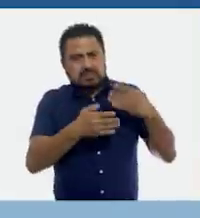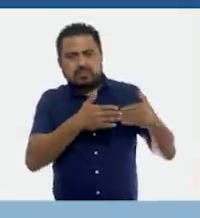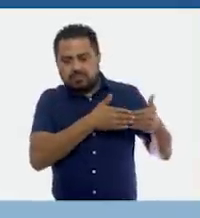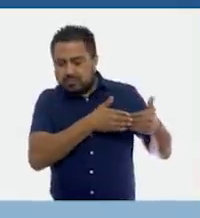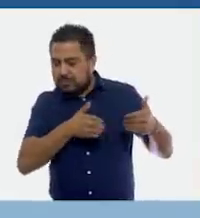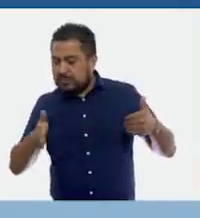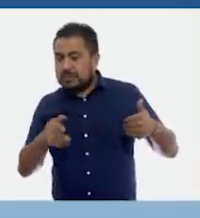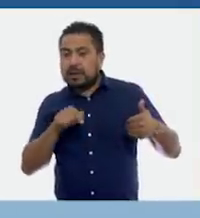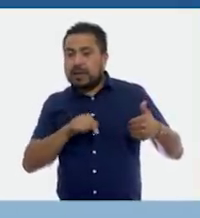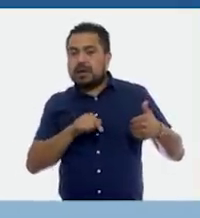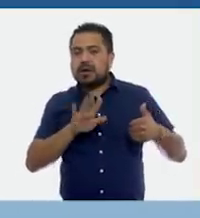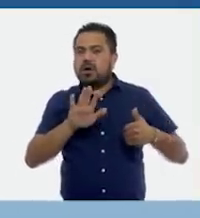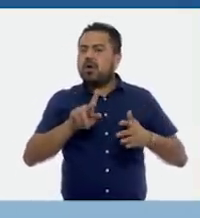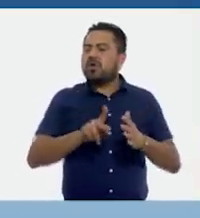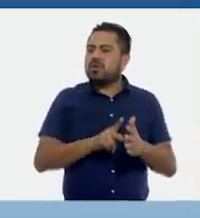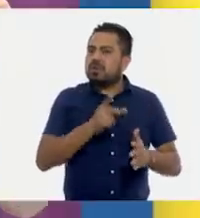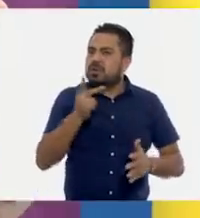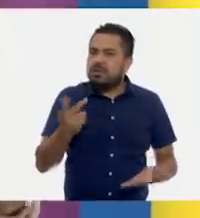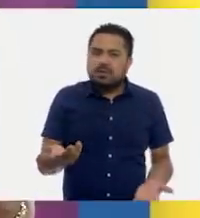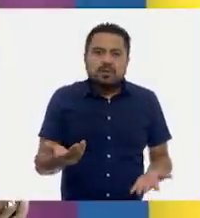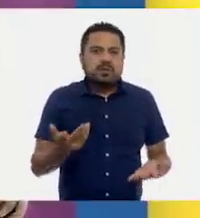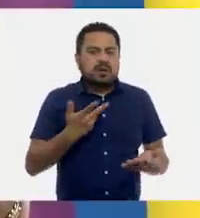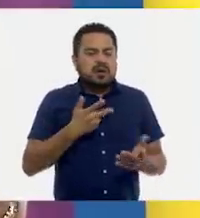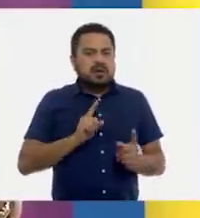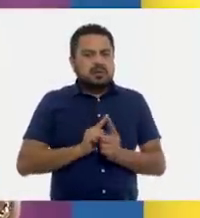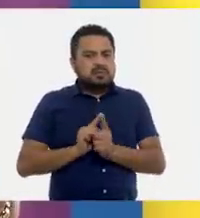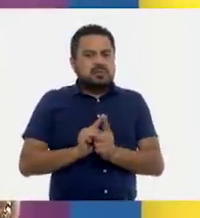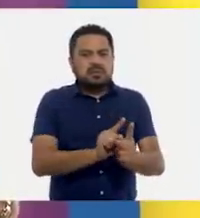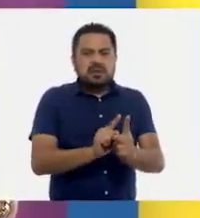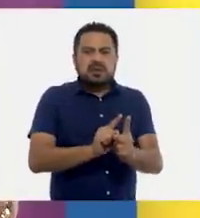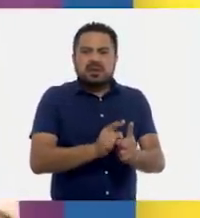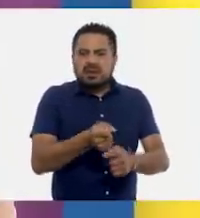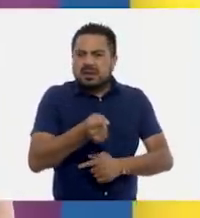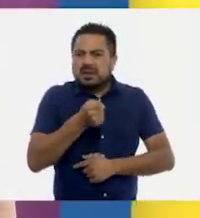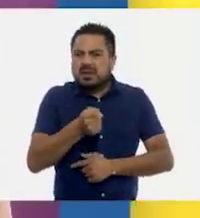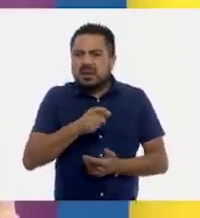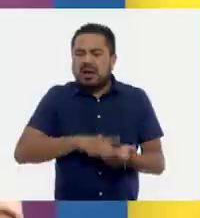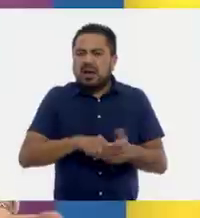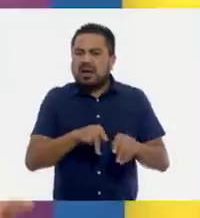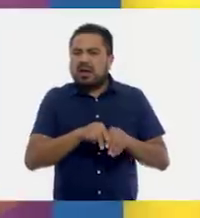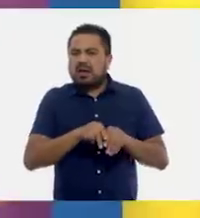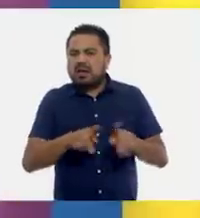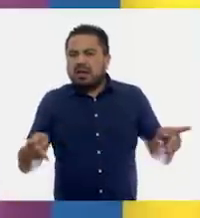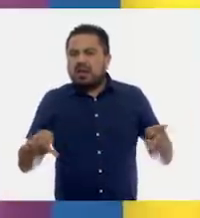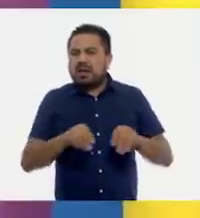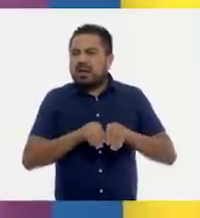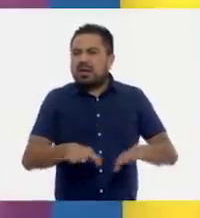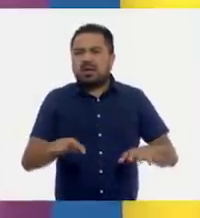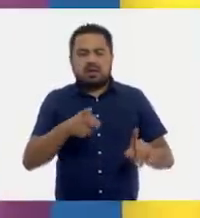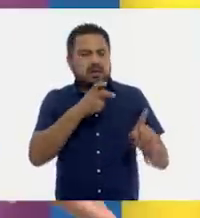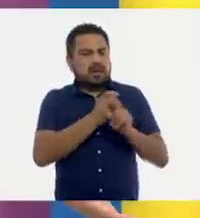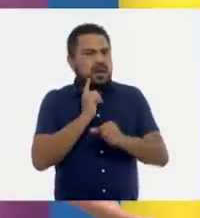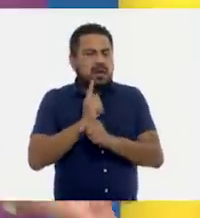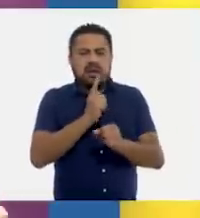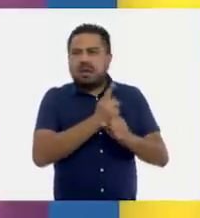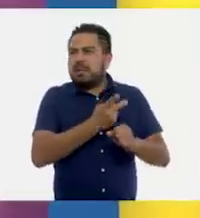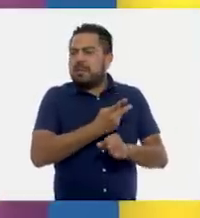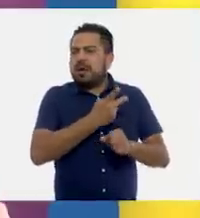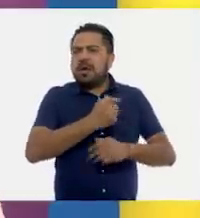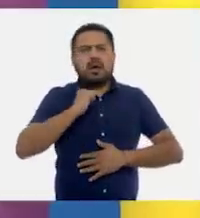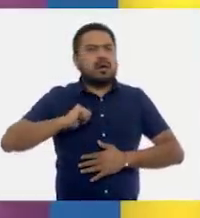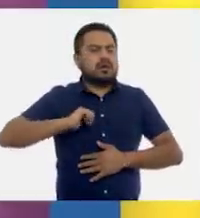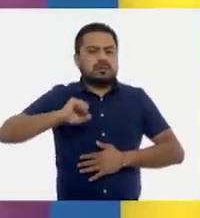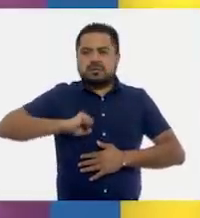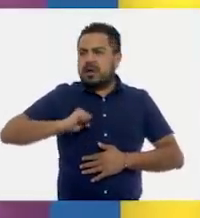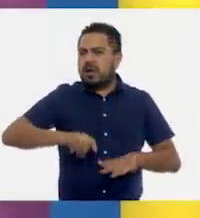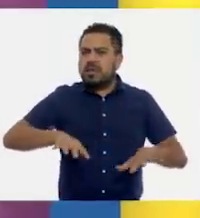periodo. ¿Otra vez hubo persecución a la libertad de prensa? Pero vimos que eso ya había pasado antes durante el